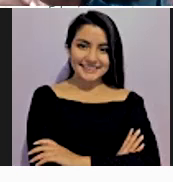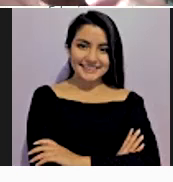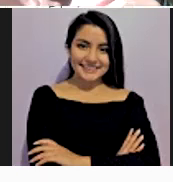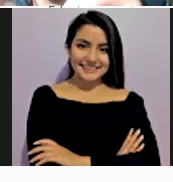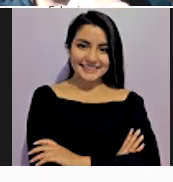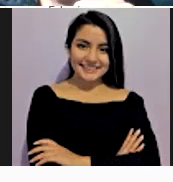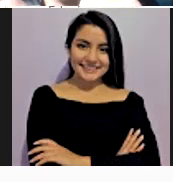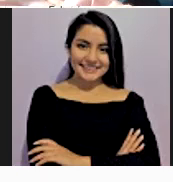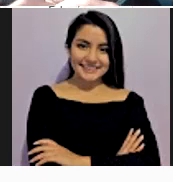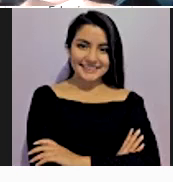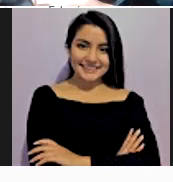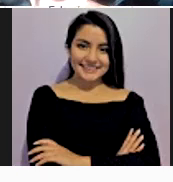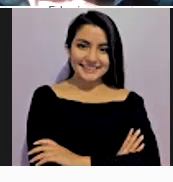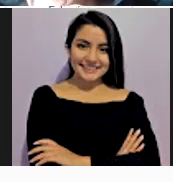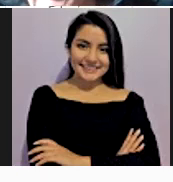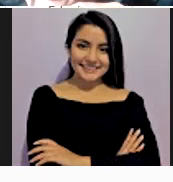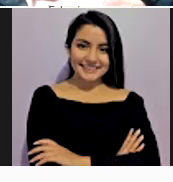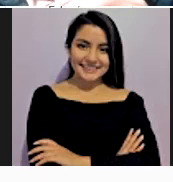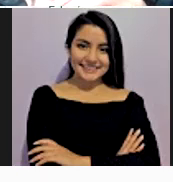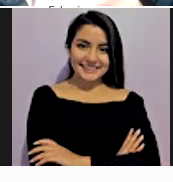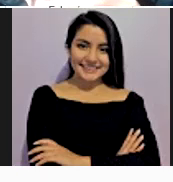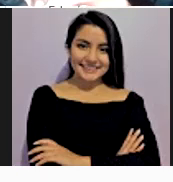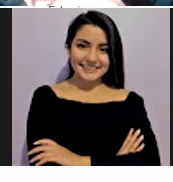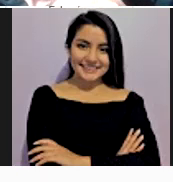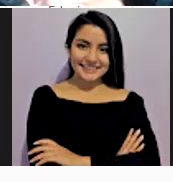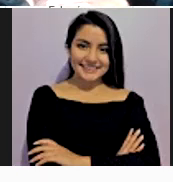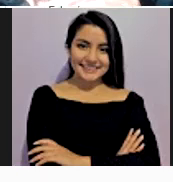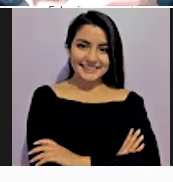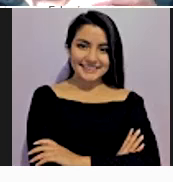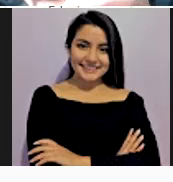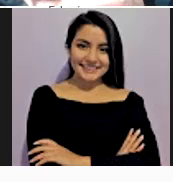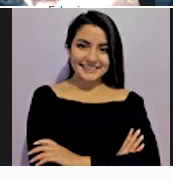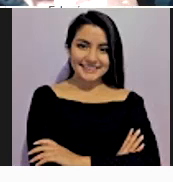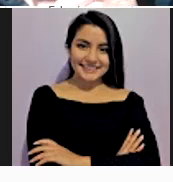la GIS estará, así como por ejemplo, usted utiliza H canales, ¿sí utiliza H canales?